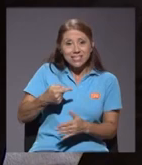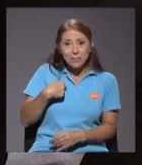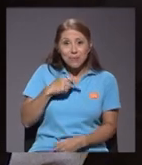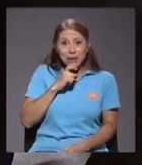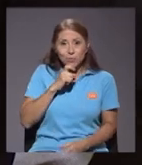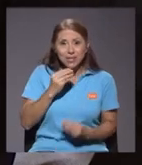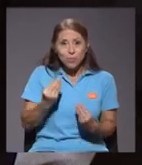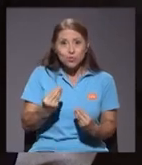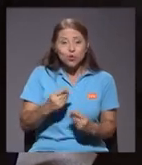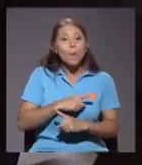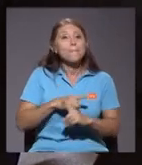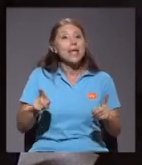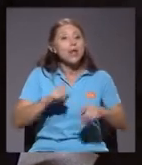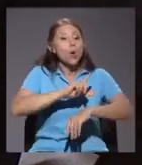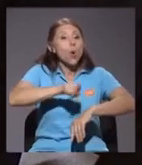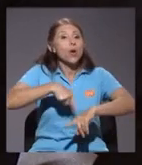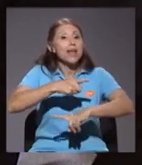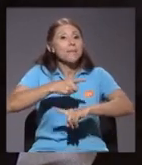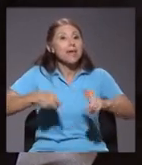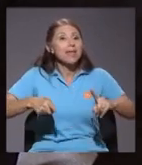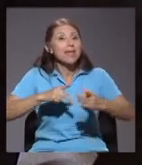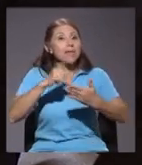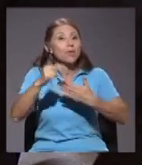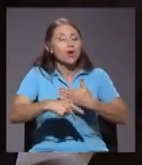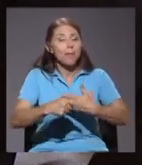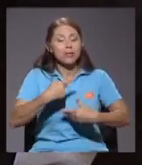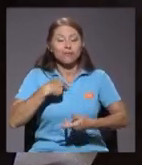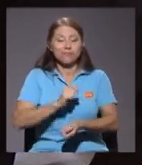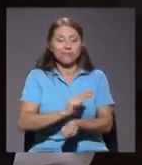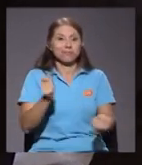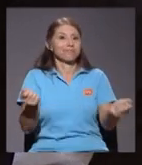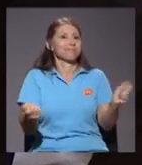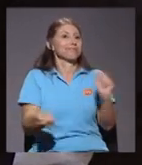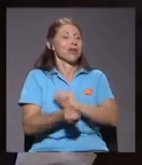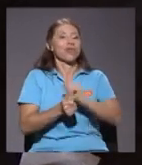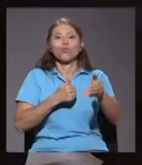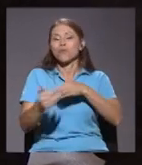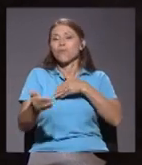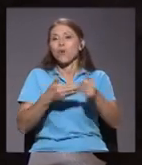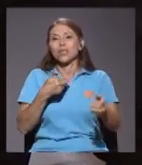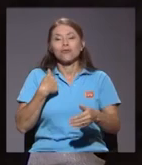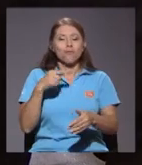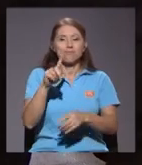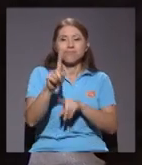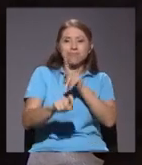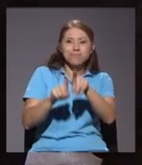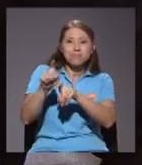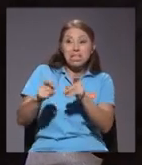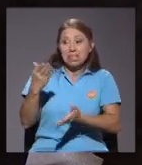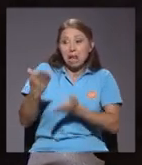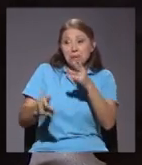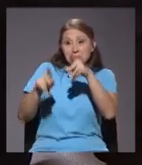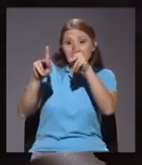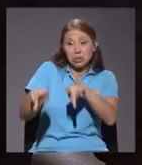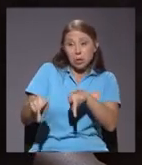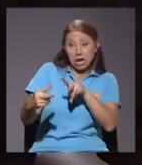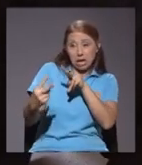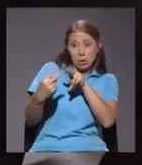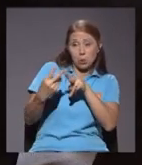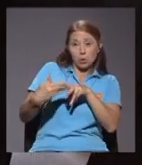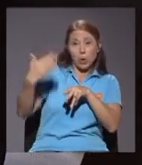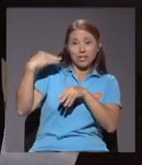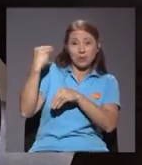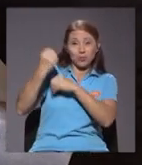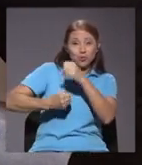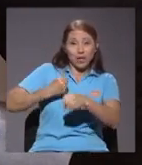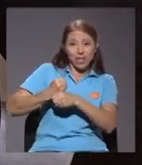esa hora y media me convierto y pregunto qué te voy a preguntar a una persona que tal vez conozco desde hace muchísimos años me pasó el